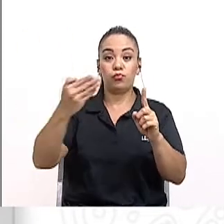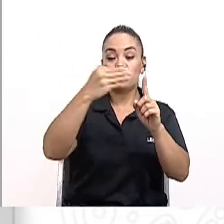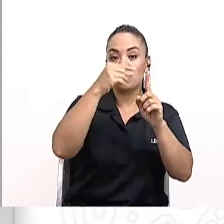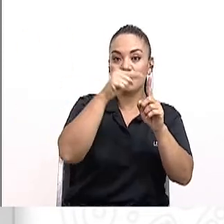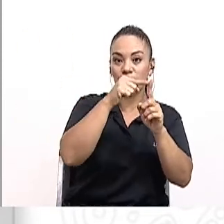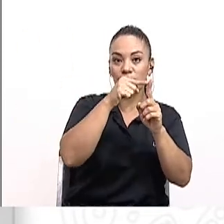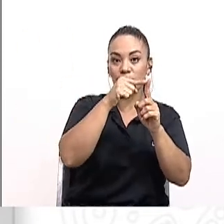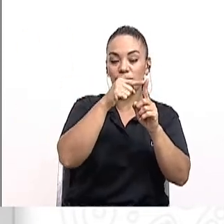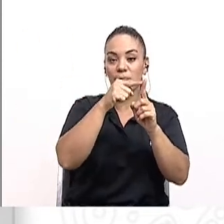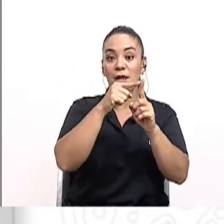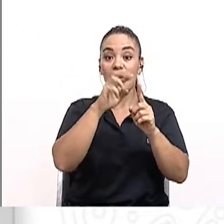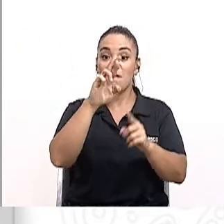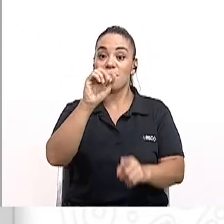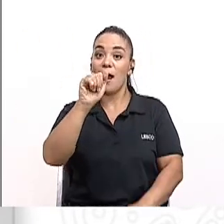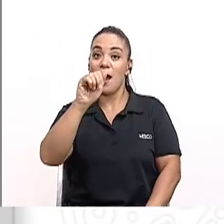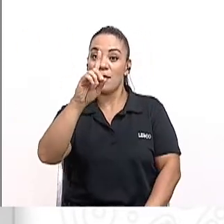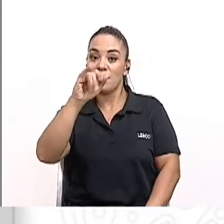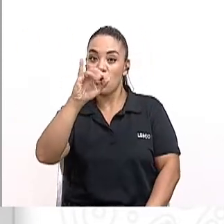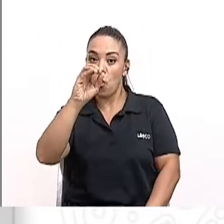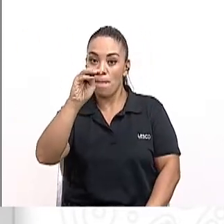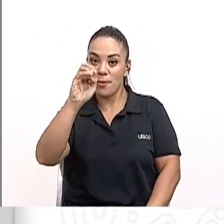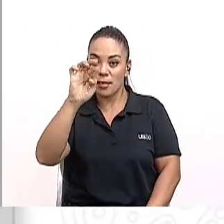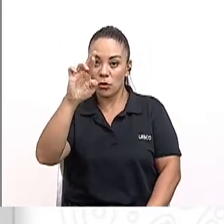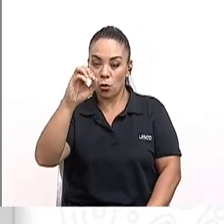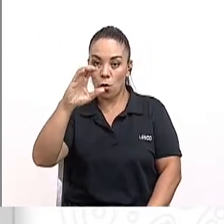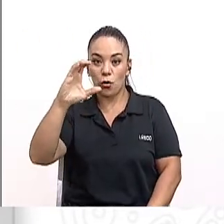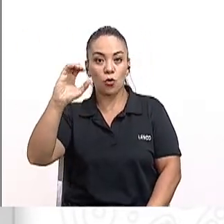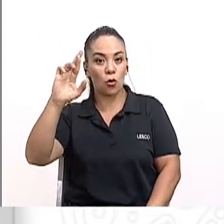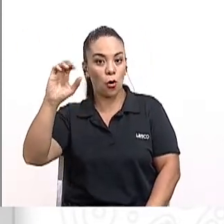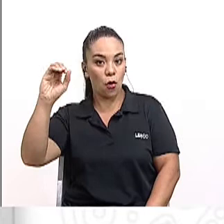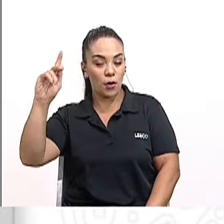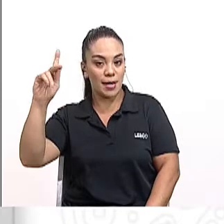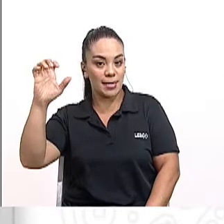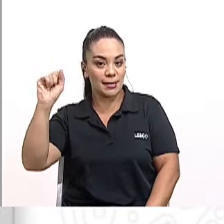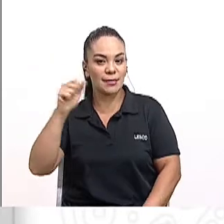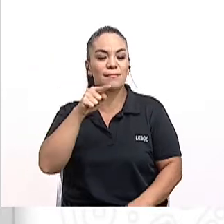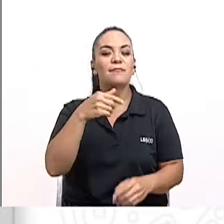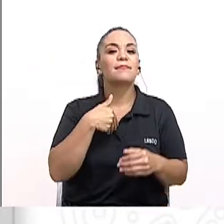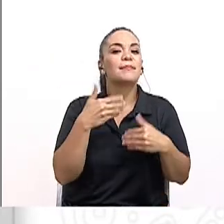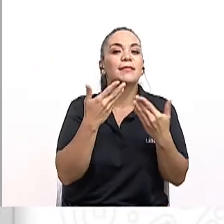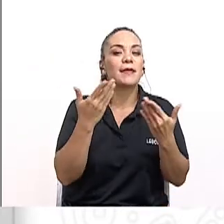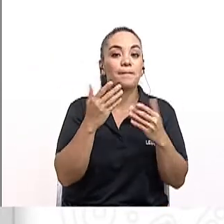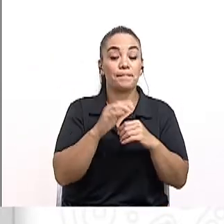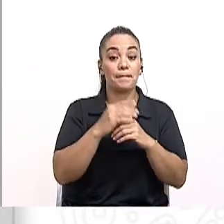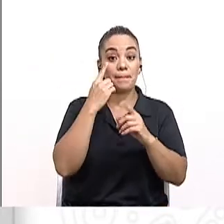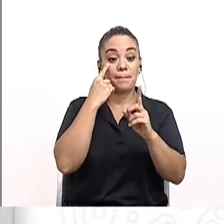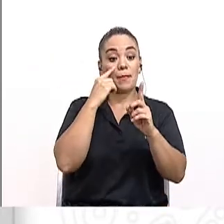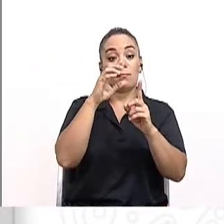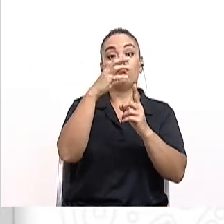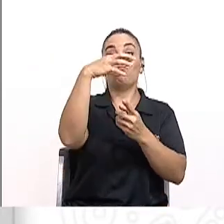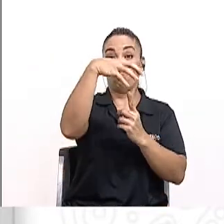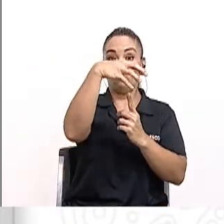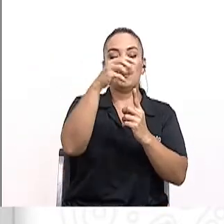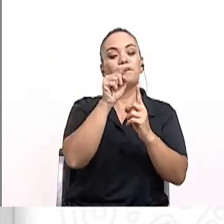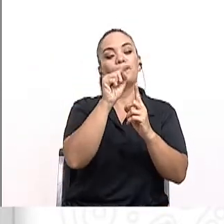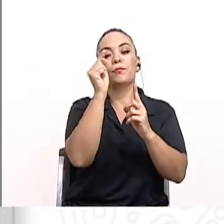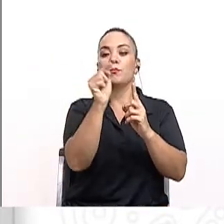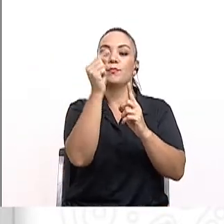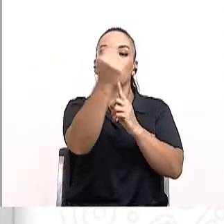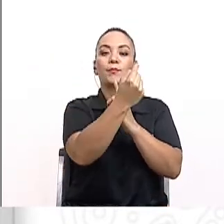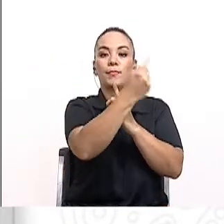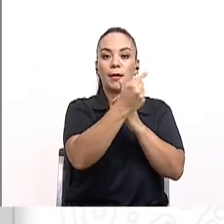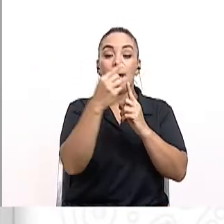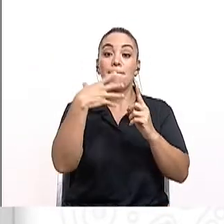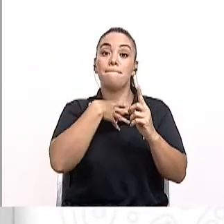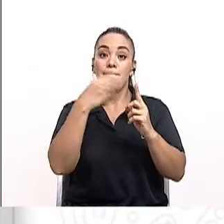Crookes, él va a tener, por decirlo así, sobre la superficie blanca una reflexión y